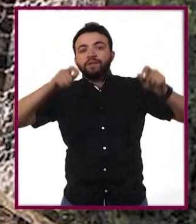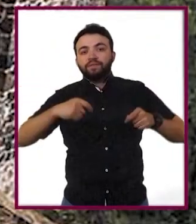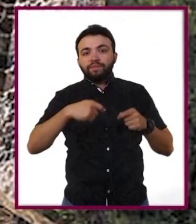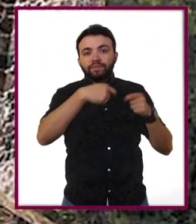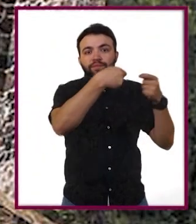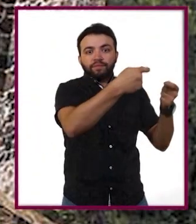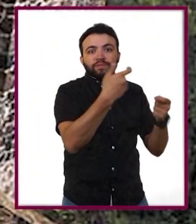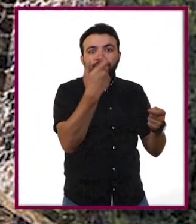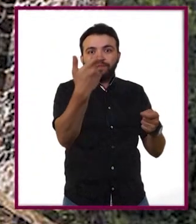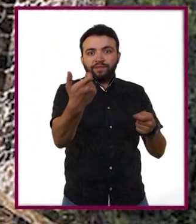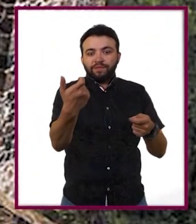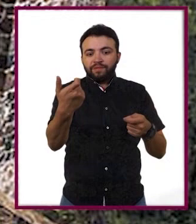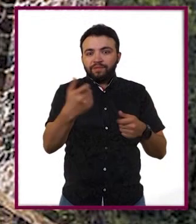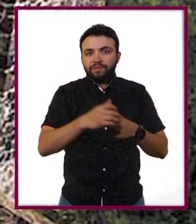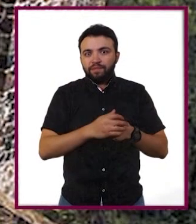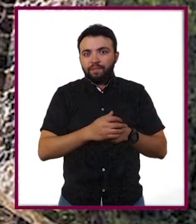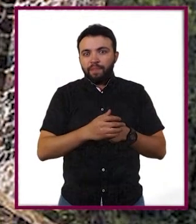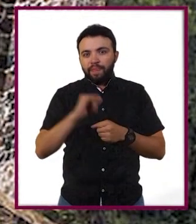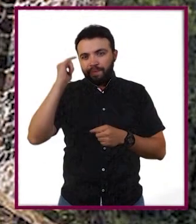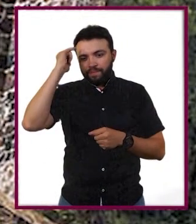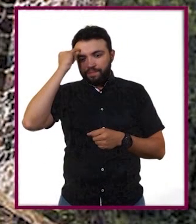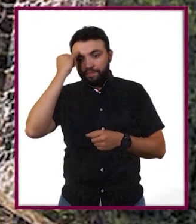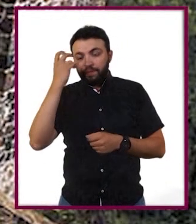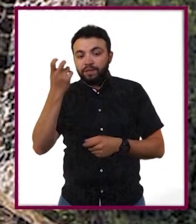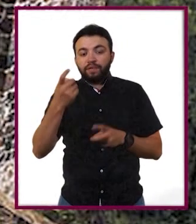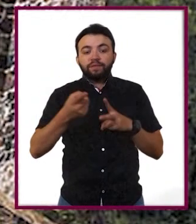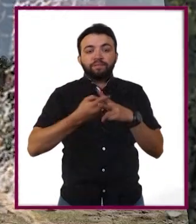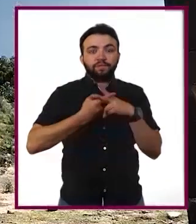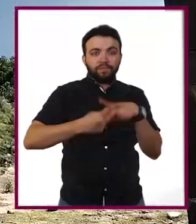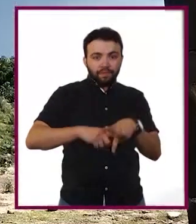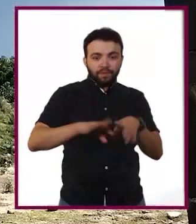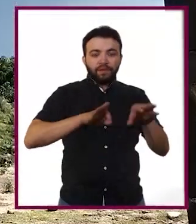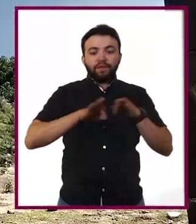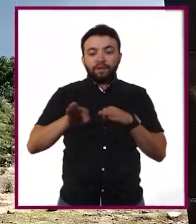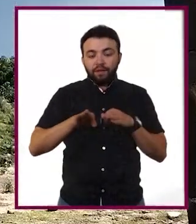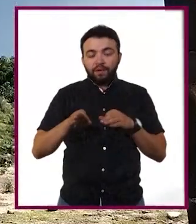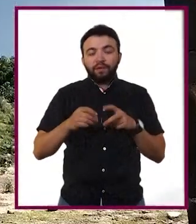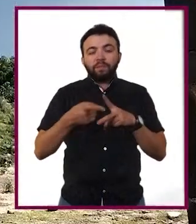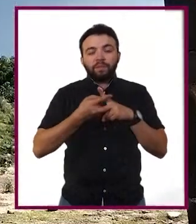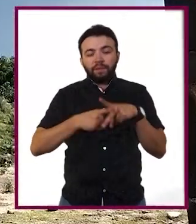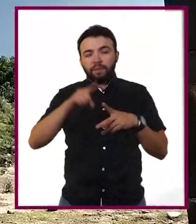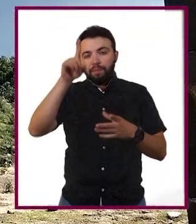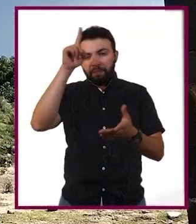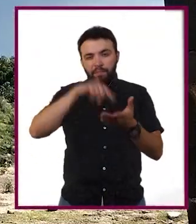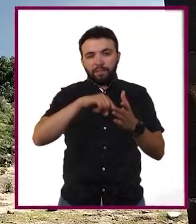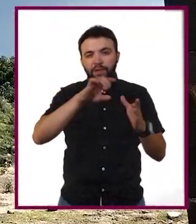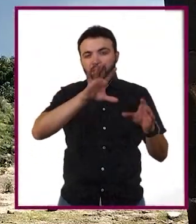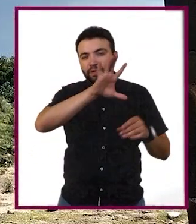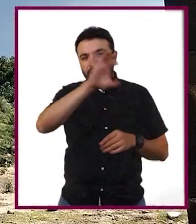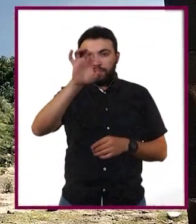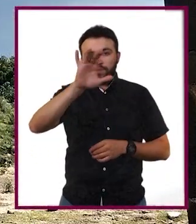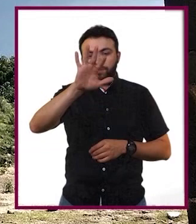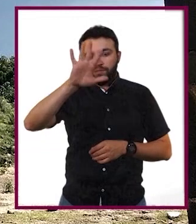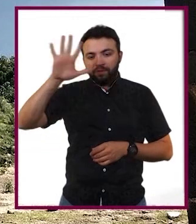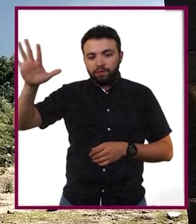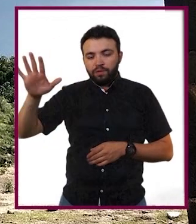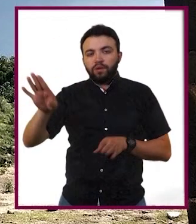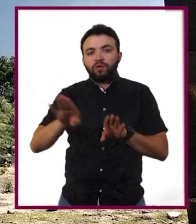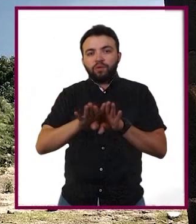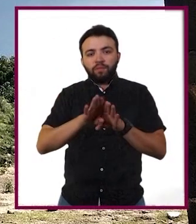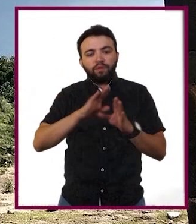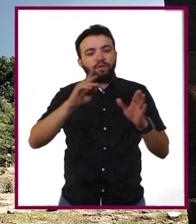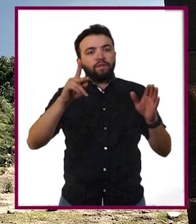Y así es como comienza el trabajo y se inicia en 1555. Mientras se